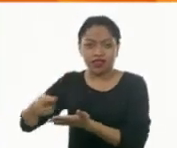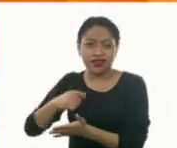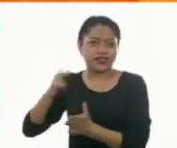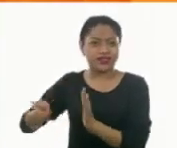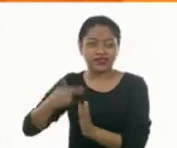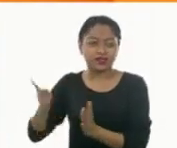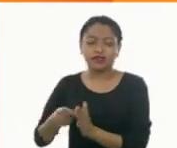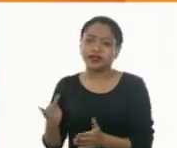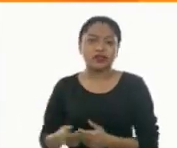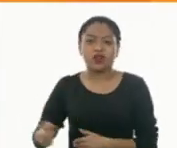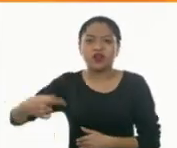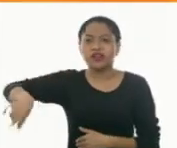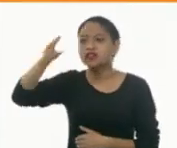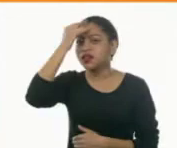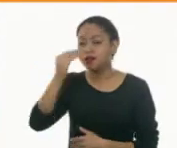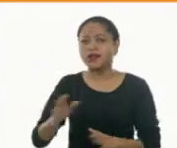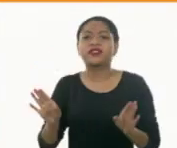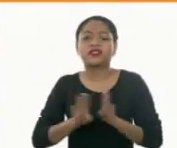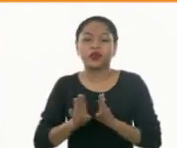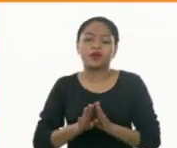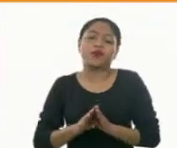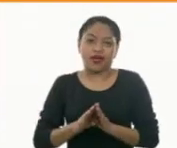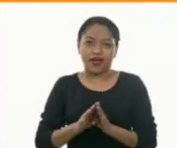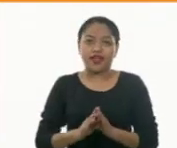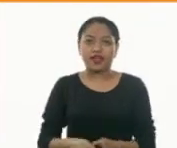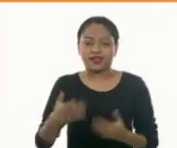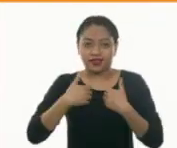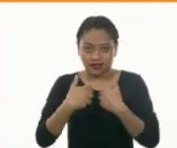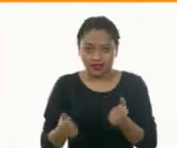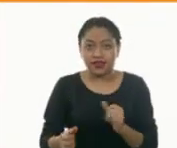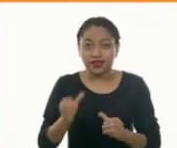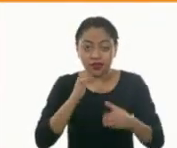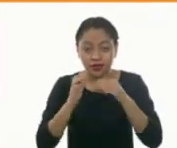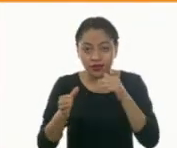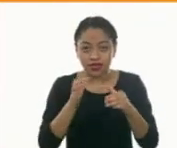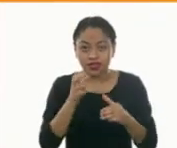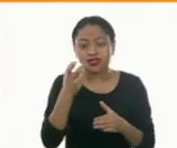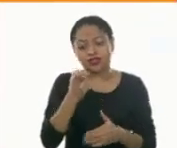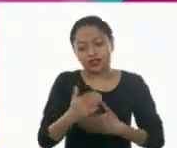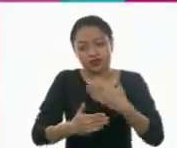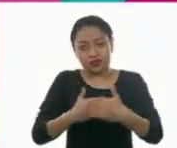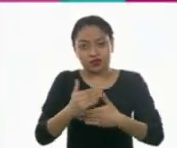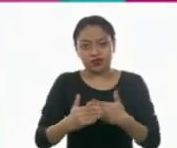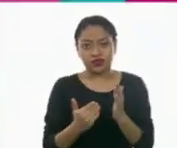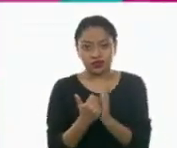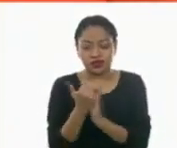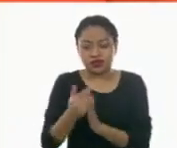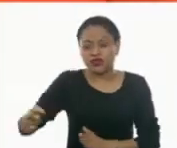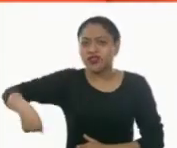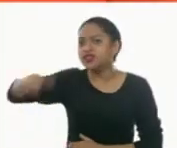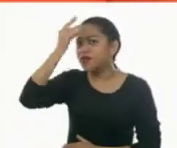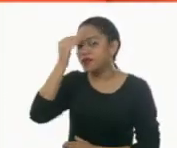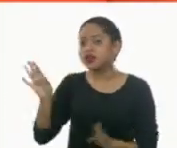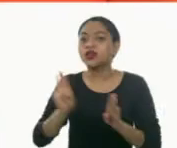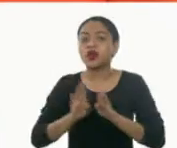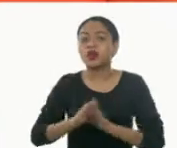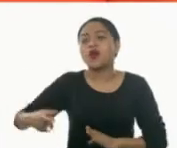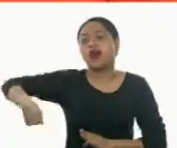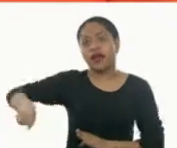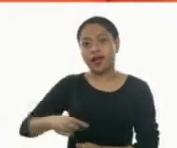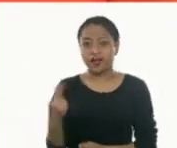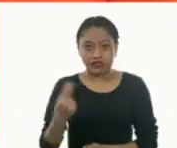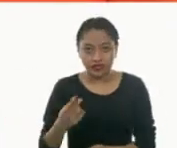y escritura son procesos comunicativos y van a aprender mientras aprendan a comunicar en